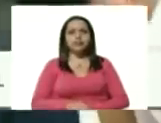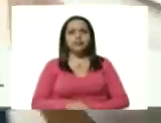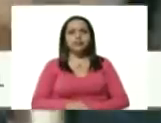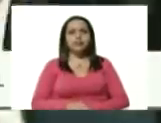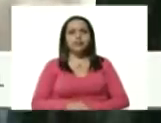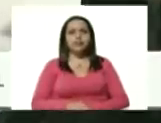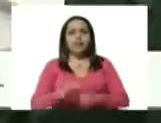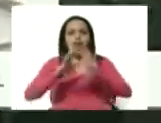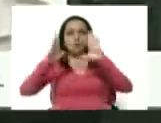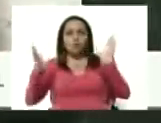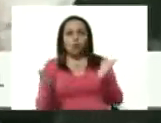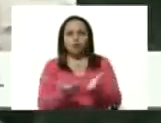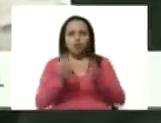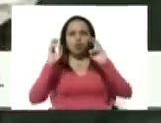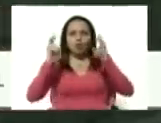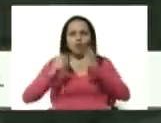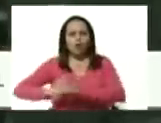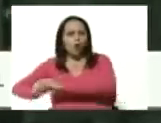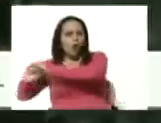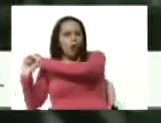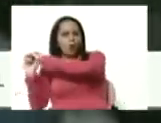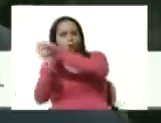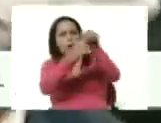Contexto, con ron con las bases llenas.